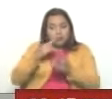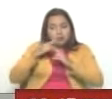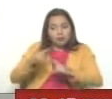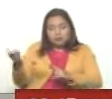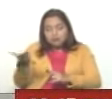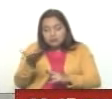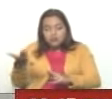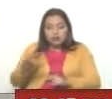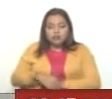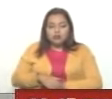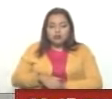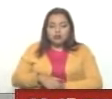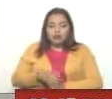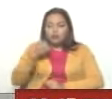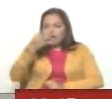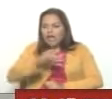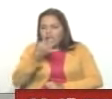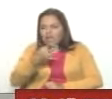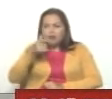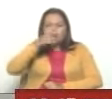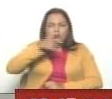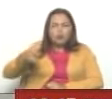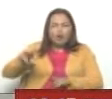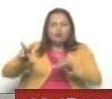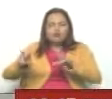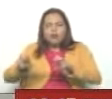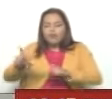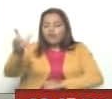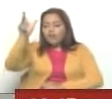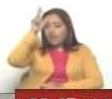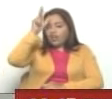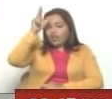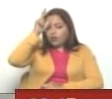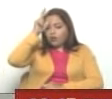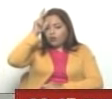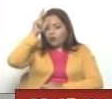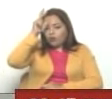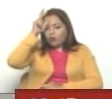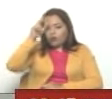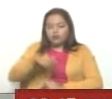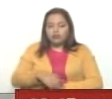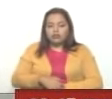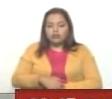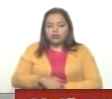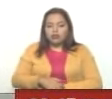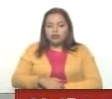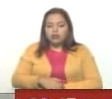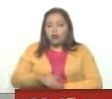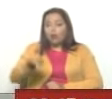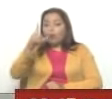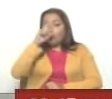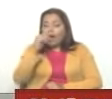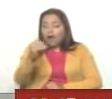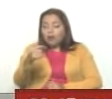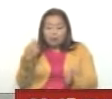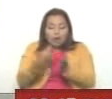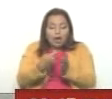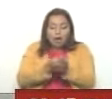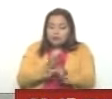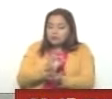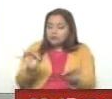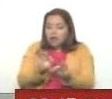pasa en este lugar. Buenas tardes, aquí en Pueblo Nuevo, en Paraguaná, estado en el estado Falcón. Tenemos más de un año pagando Movilnet y nada